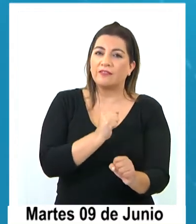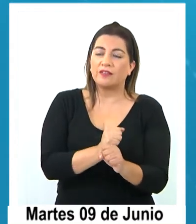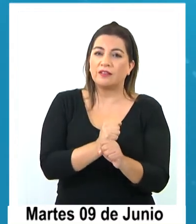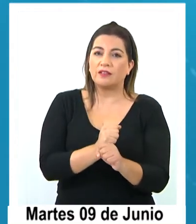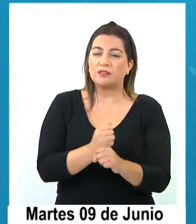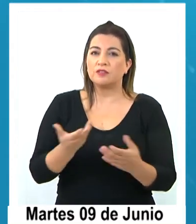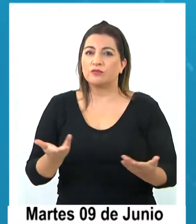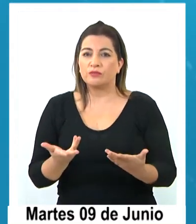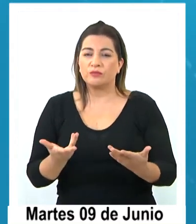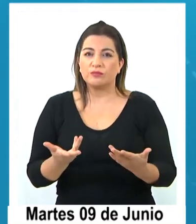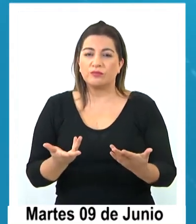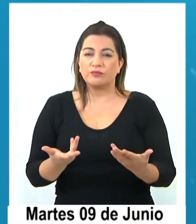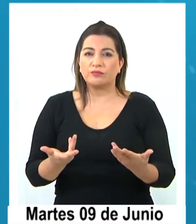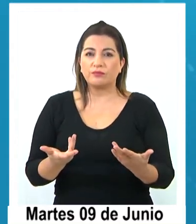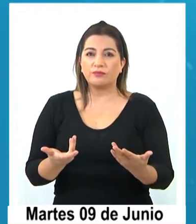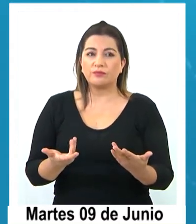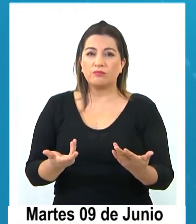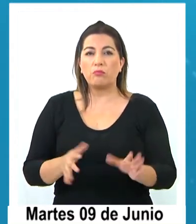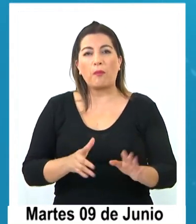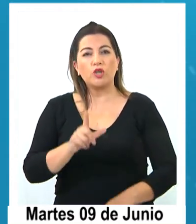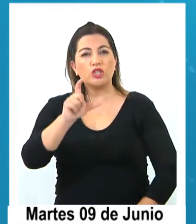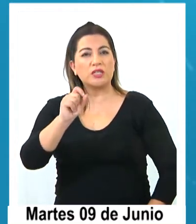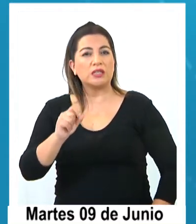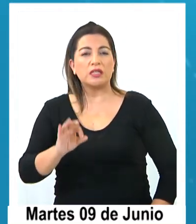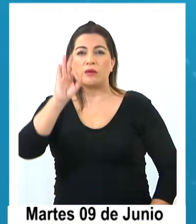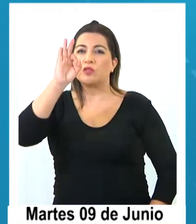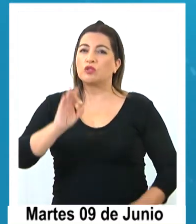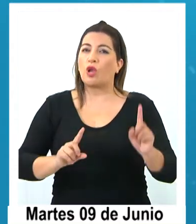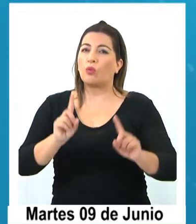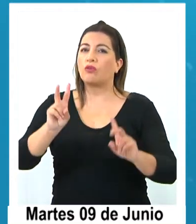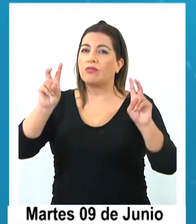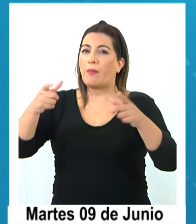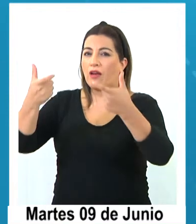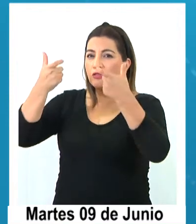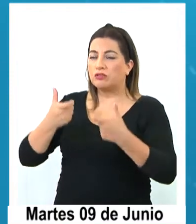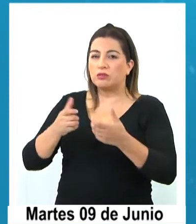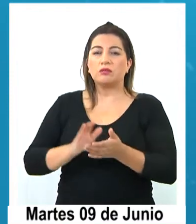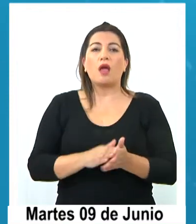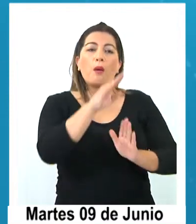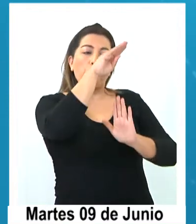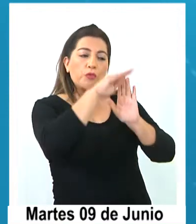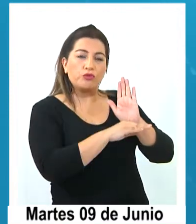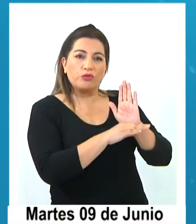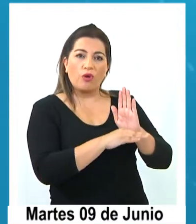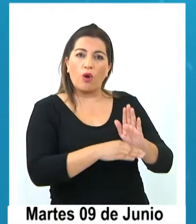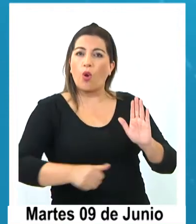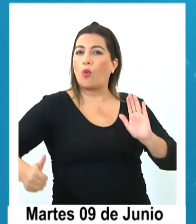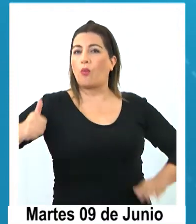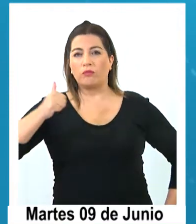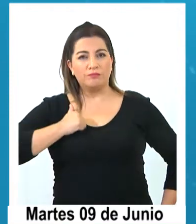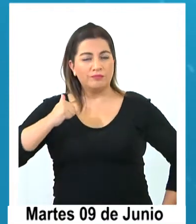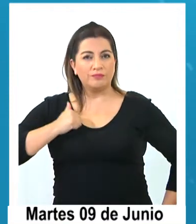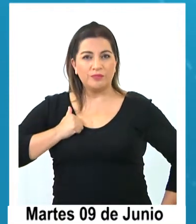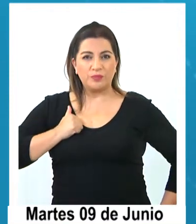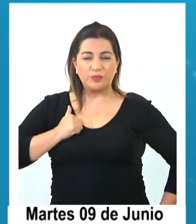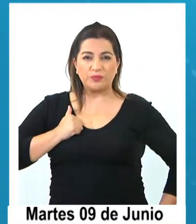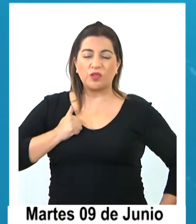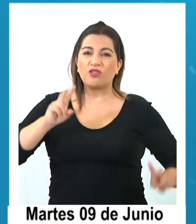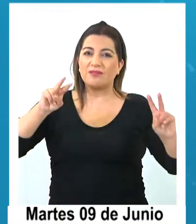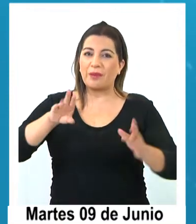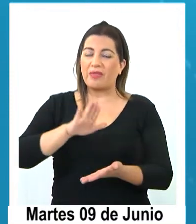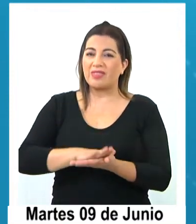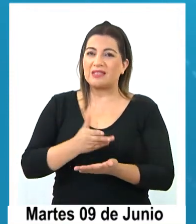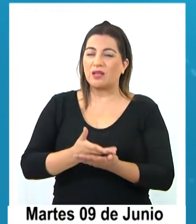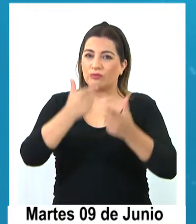operar de forma en un setenta por ciento con ciertas medidas, ¿no? Los protocolos tienen que cumplir ciertos protocolos